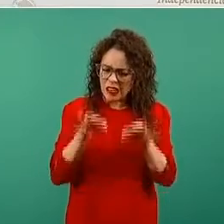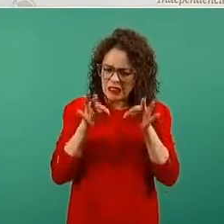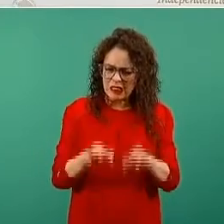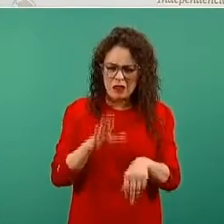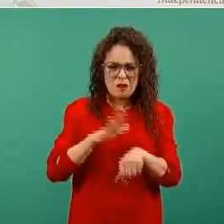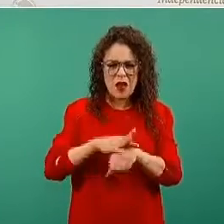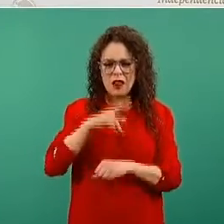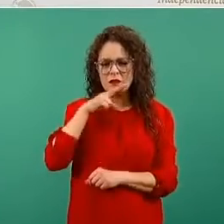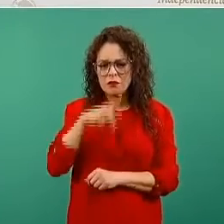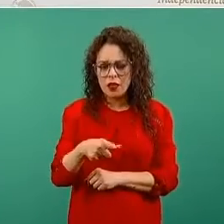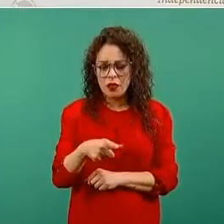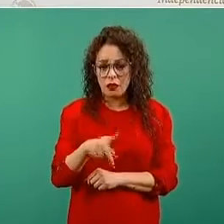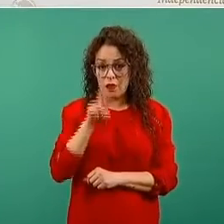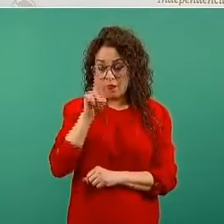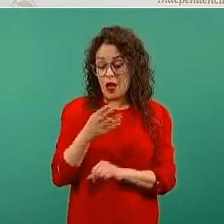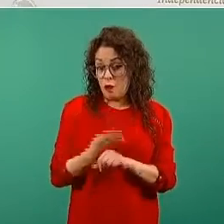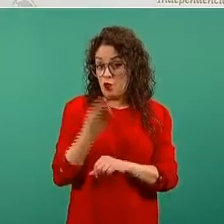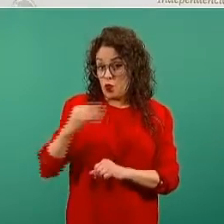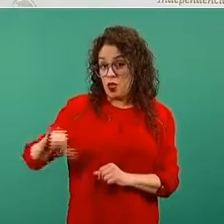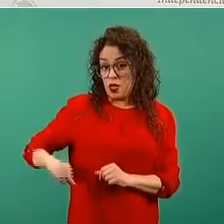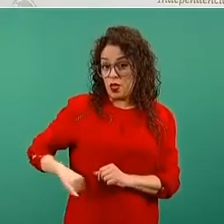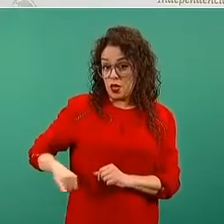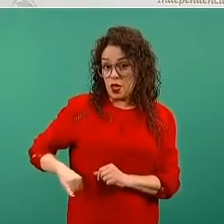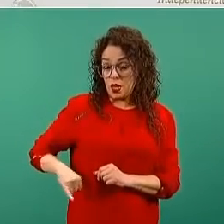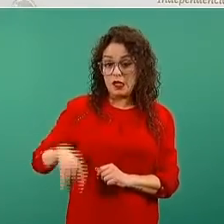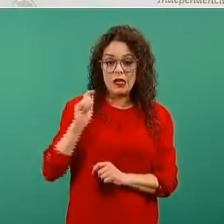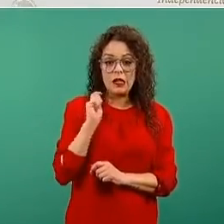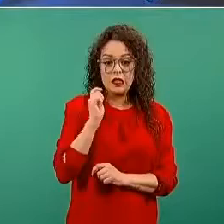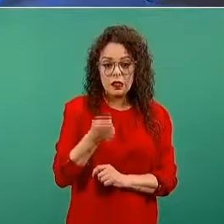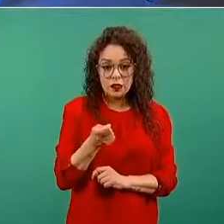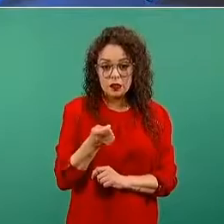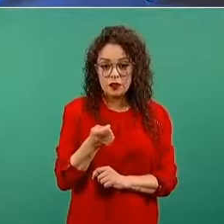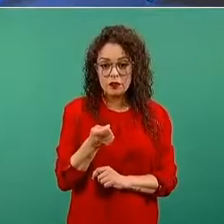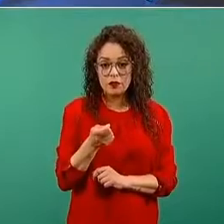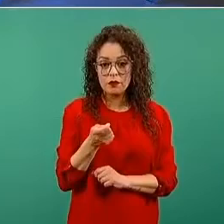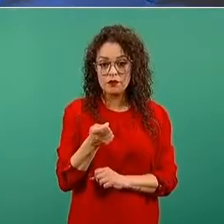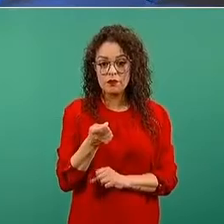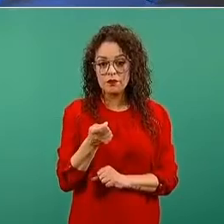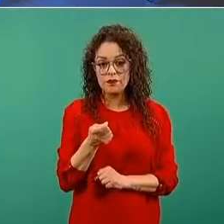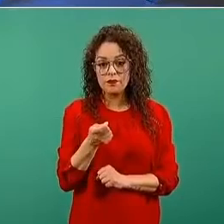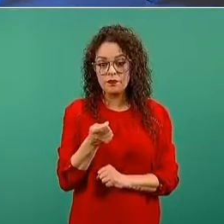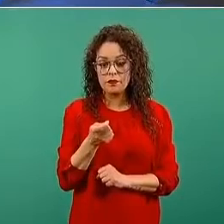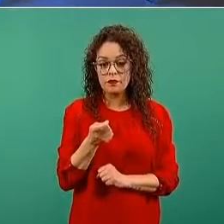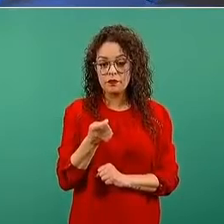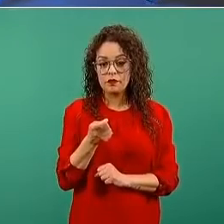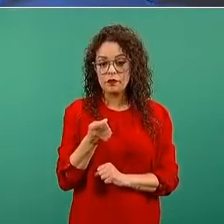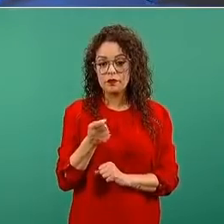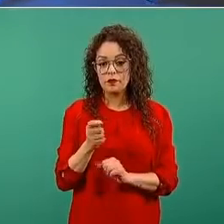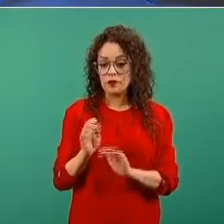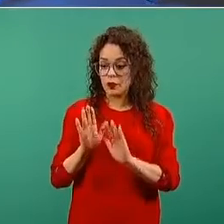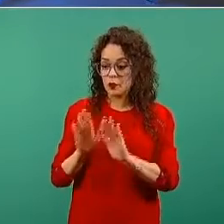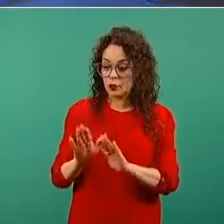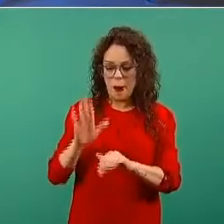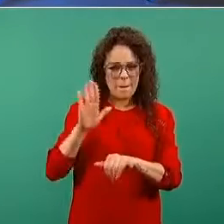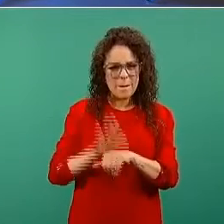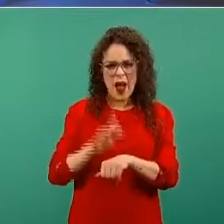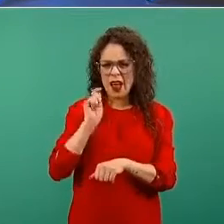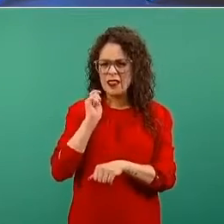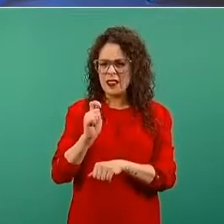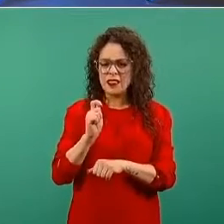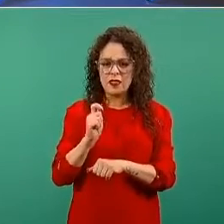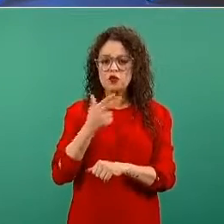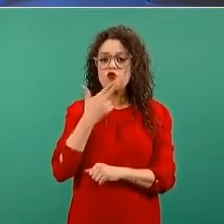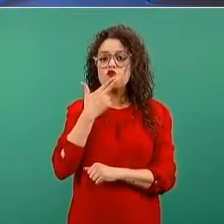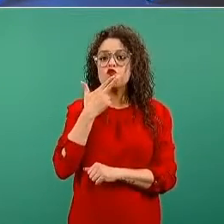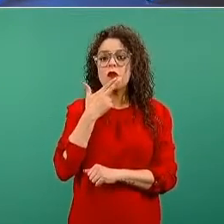y de manera muy interesante que se conserve o incluso se aumente el rigor técnico que se